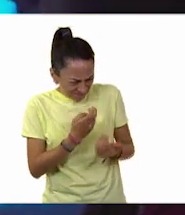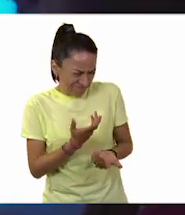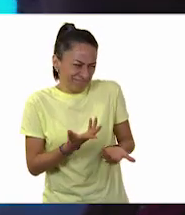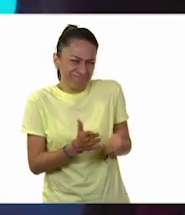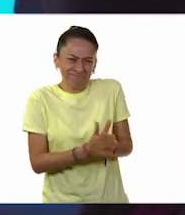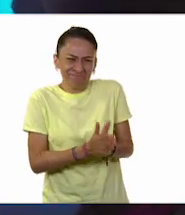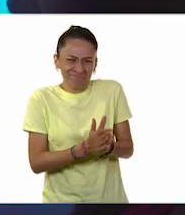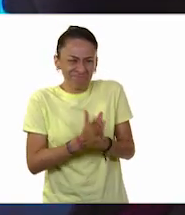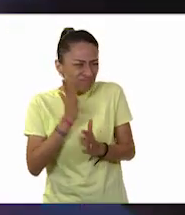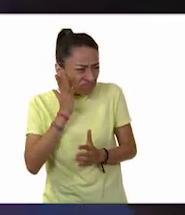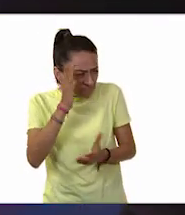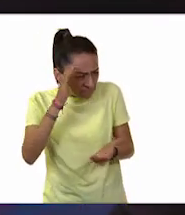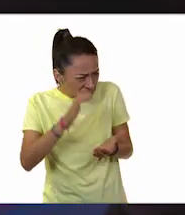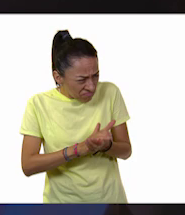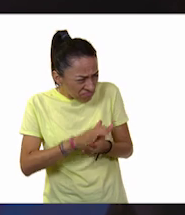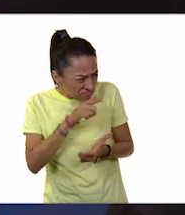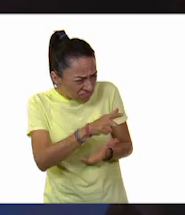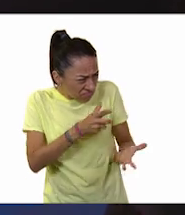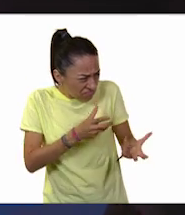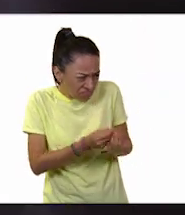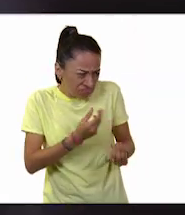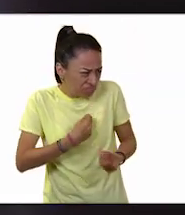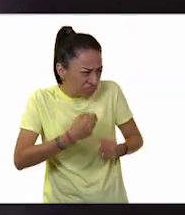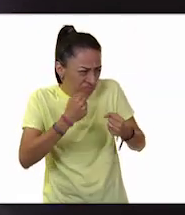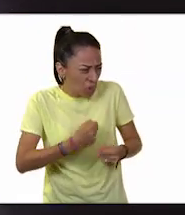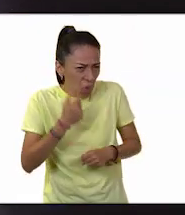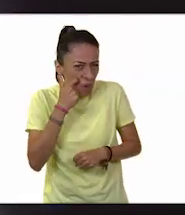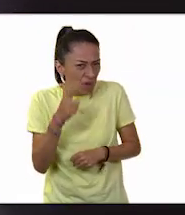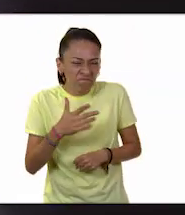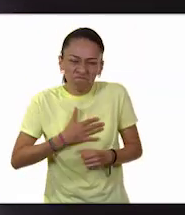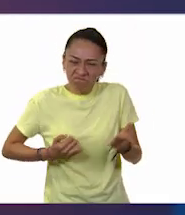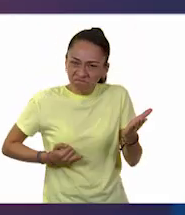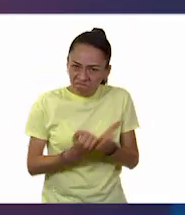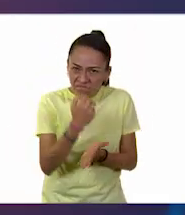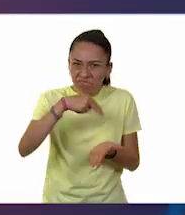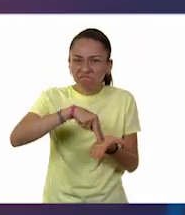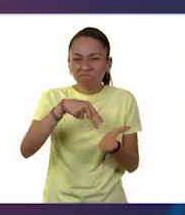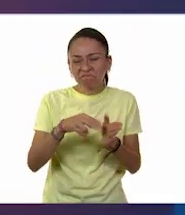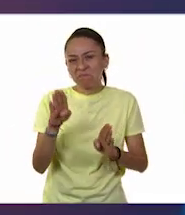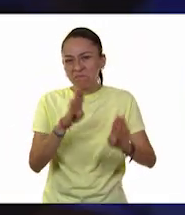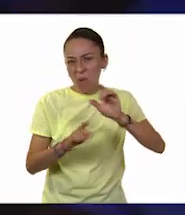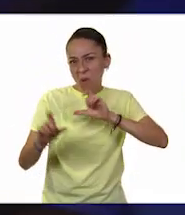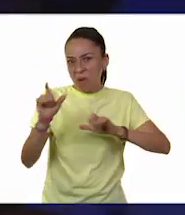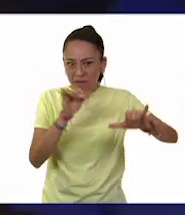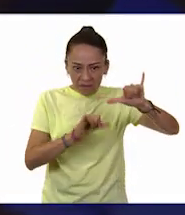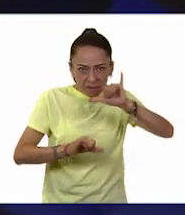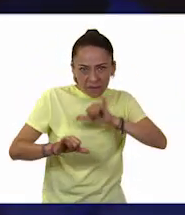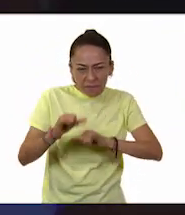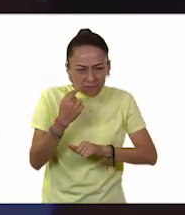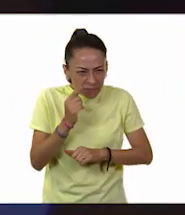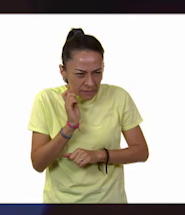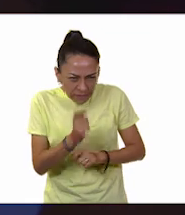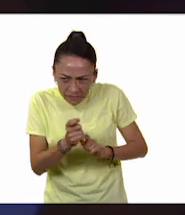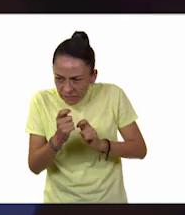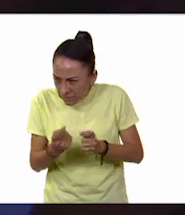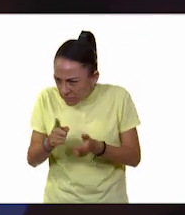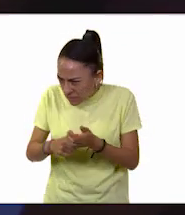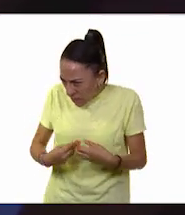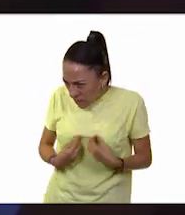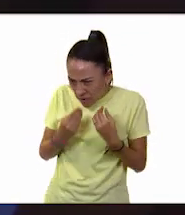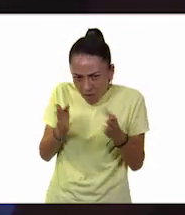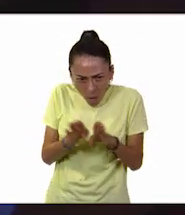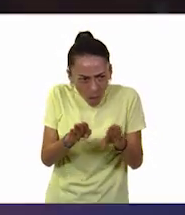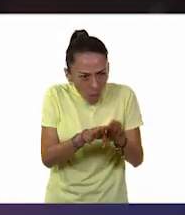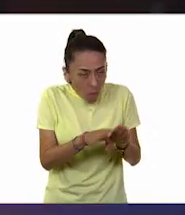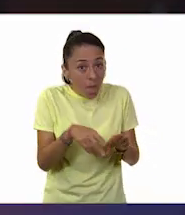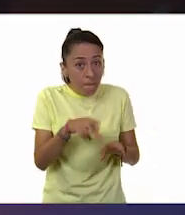Decidí estudiar ingeniería bioquímica porque me ayudó a entender cómo funcionaban los seres vivos, pero también empezó mi camino para descubrir soluciones que